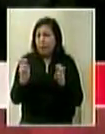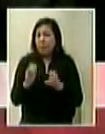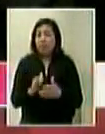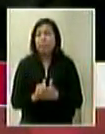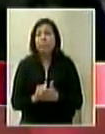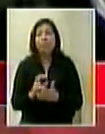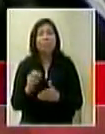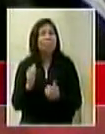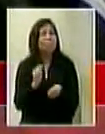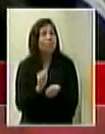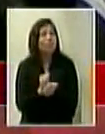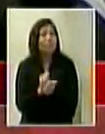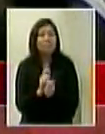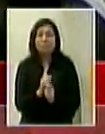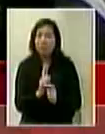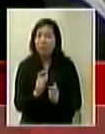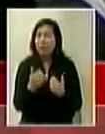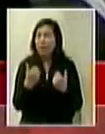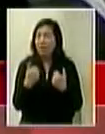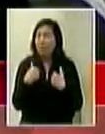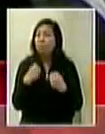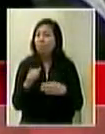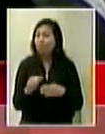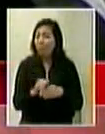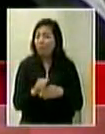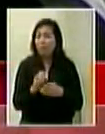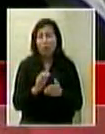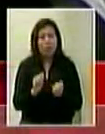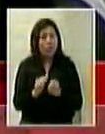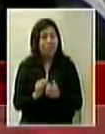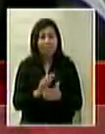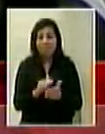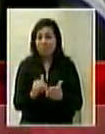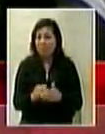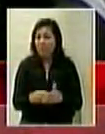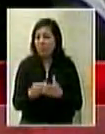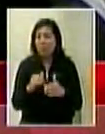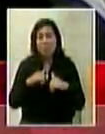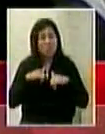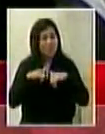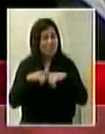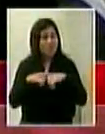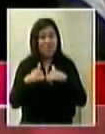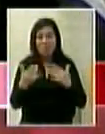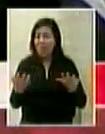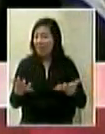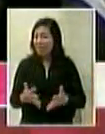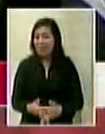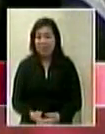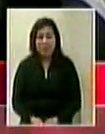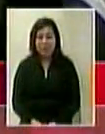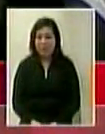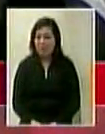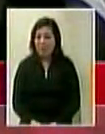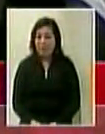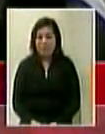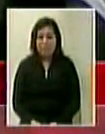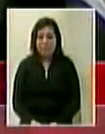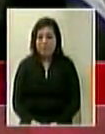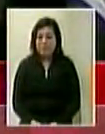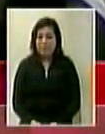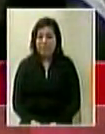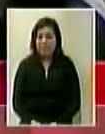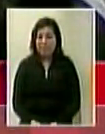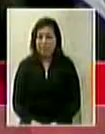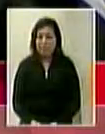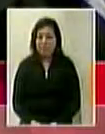del no cárcel dorada, tenemos que practicar, pues, con todo cariño, ¿no?, principio de igualdad respecto de todos los presos, ¿no? Principio de